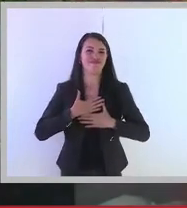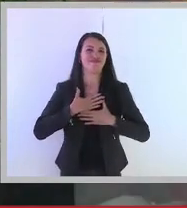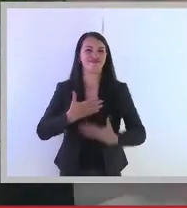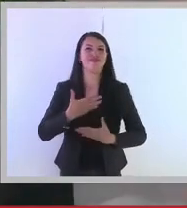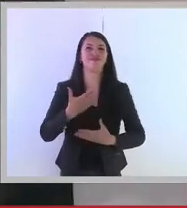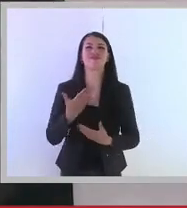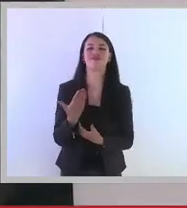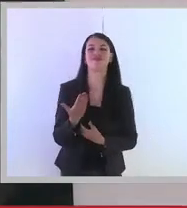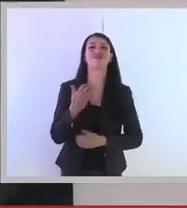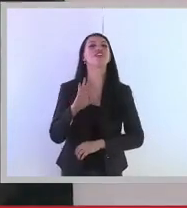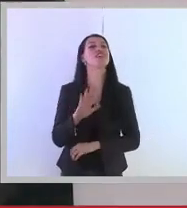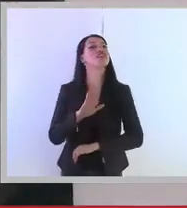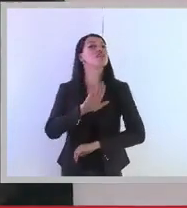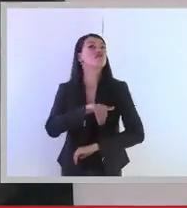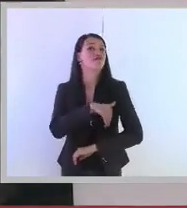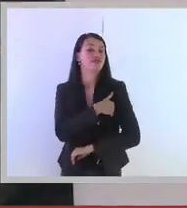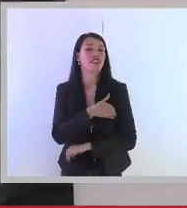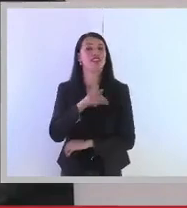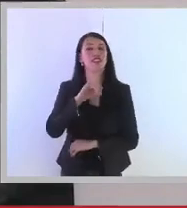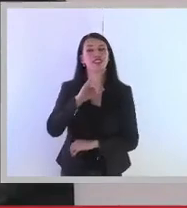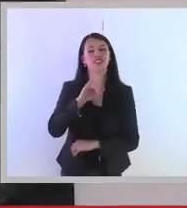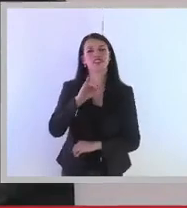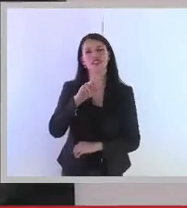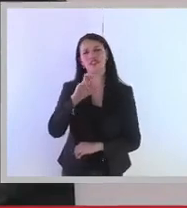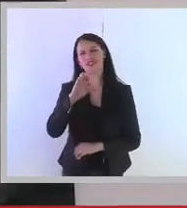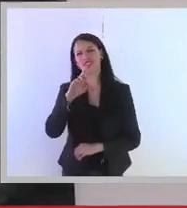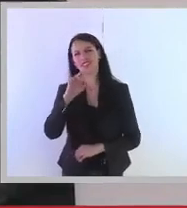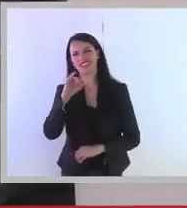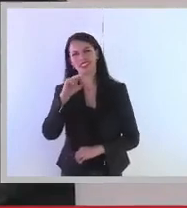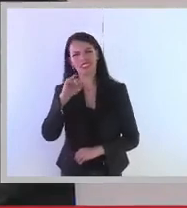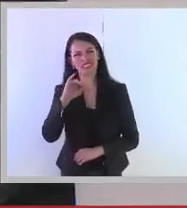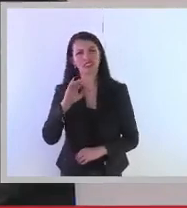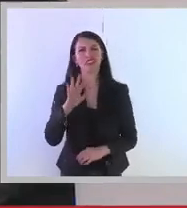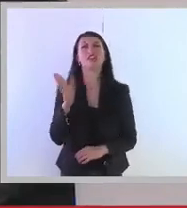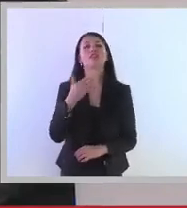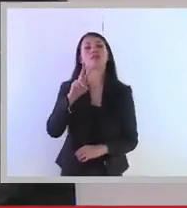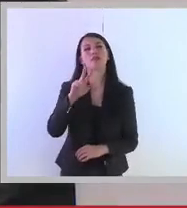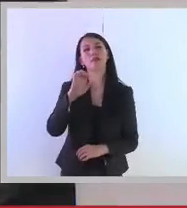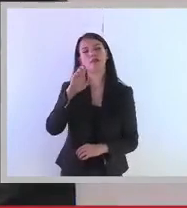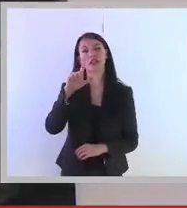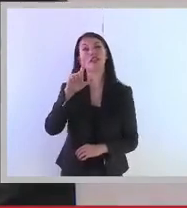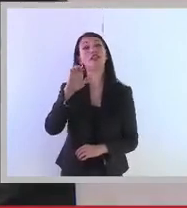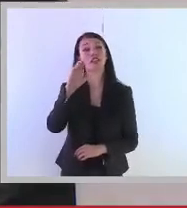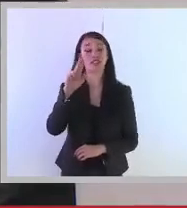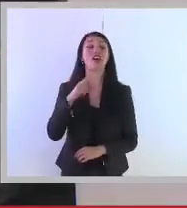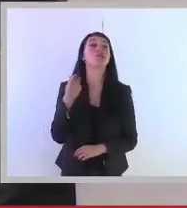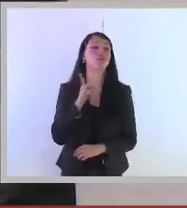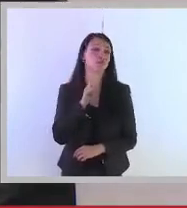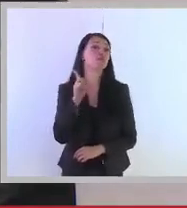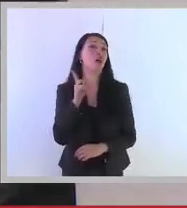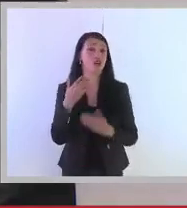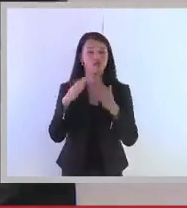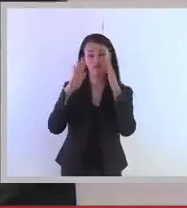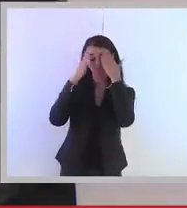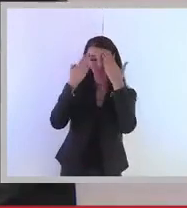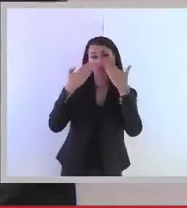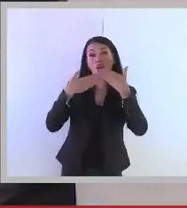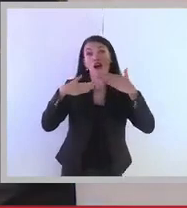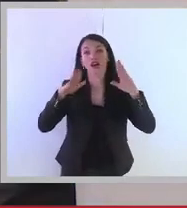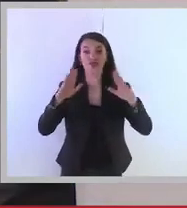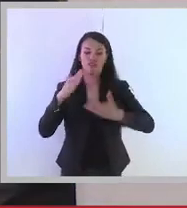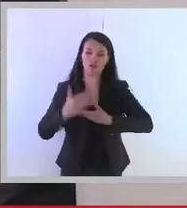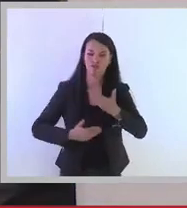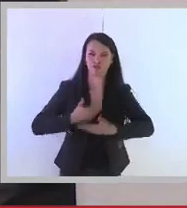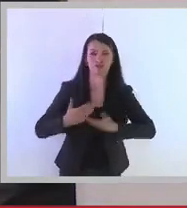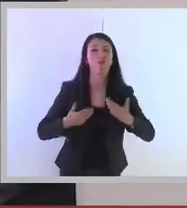señora ministra Irene Vélez, quien está muy atenta al desarrollo de estas jornadas. Decirles